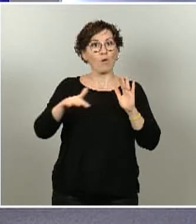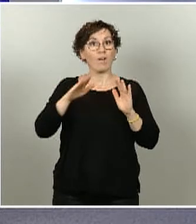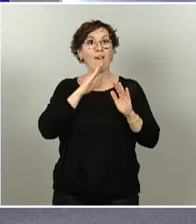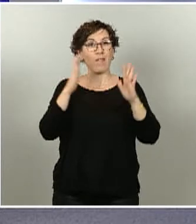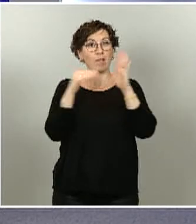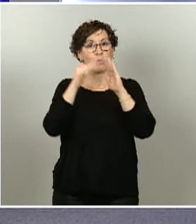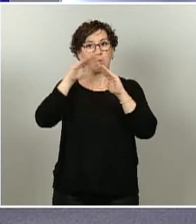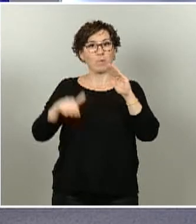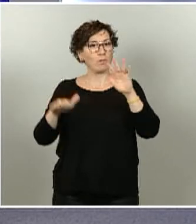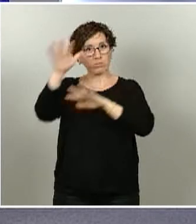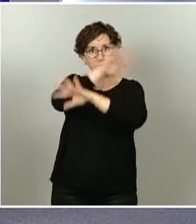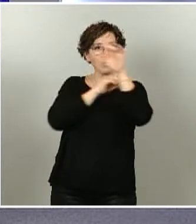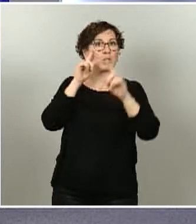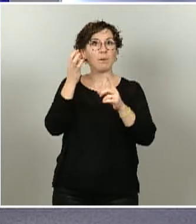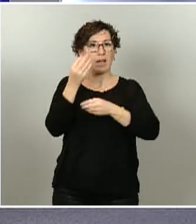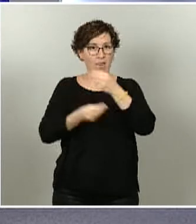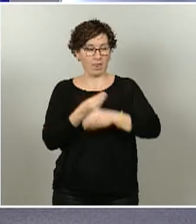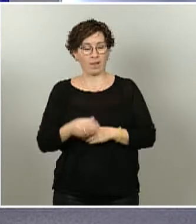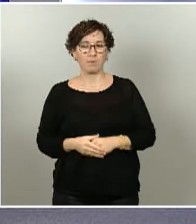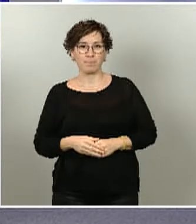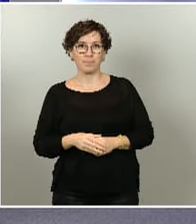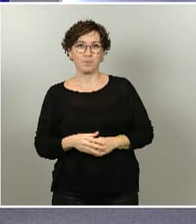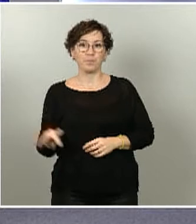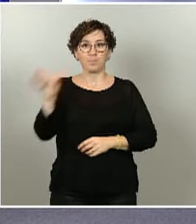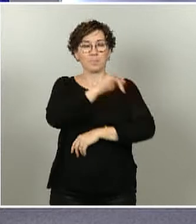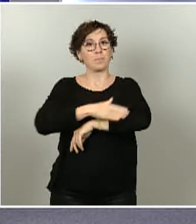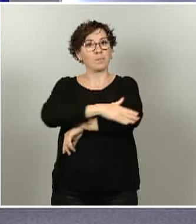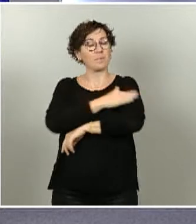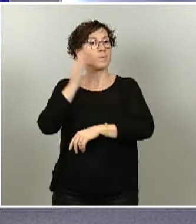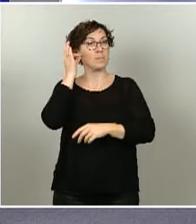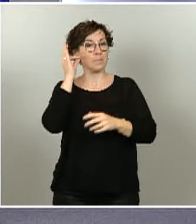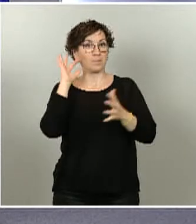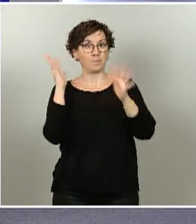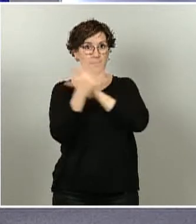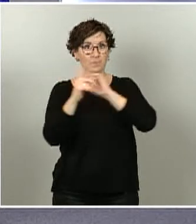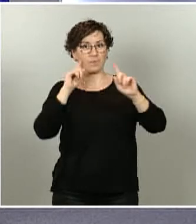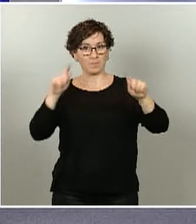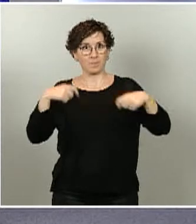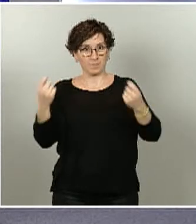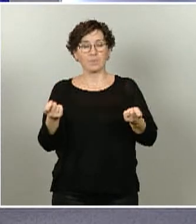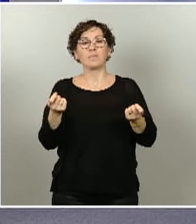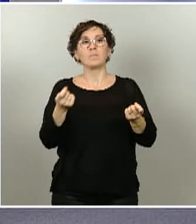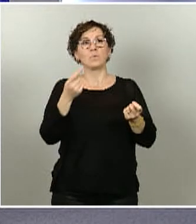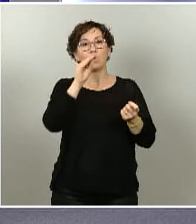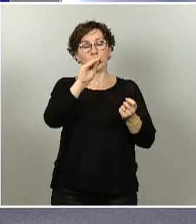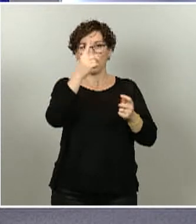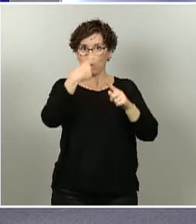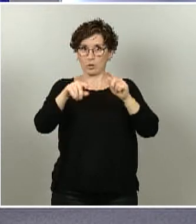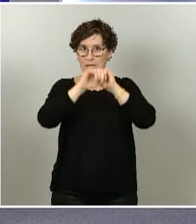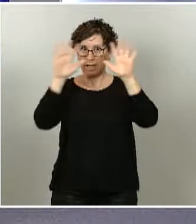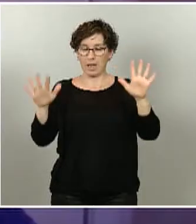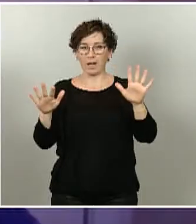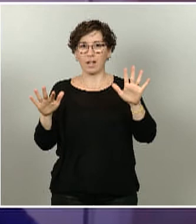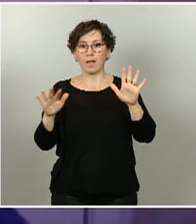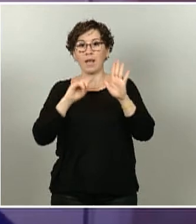a la vicepresidenta Rivera, solamente una aclaración. Entiendo que la Ley de Cambio Climático prohíbe la venta de